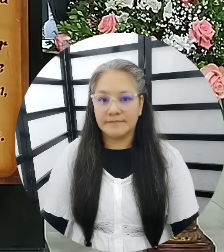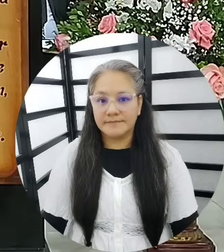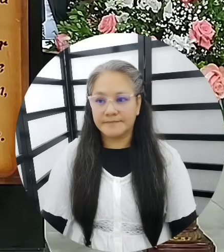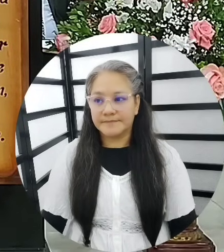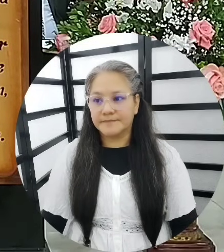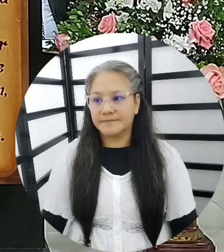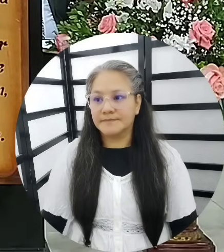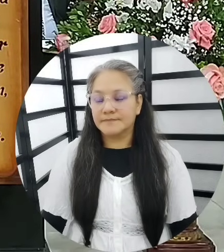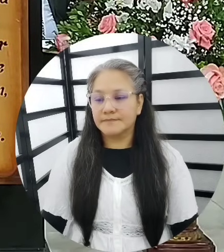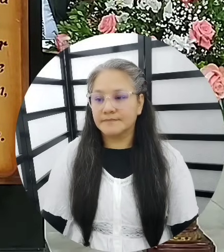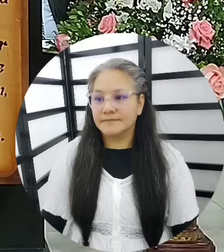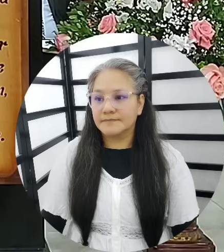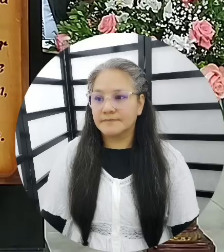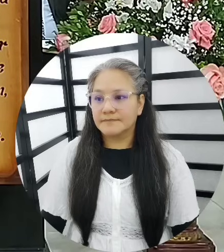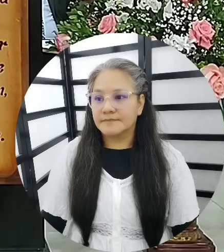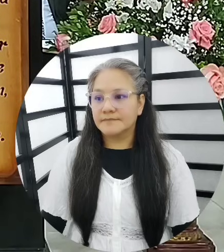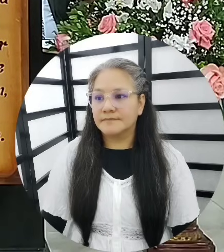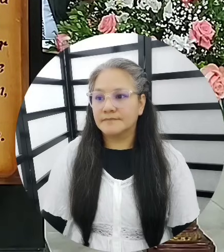Aleluya.